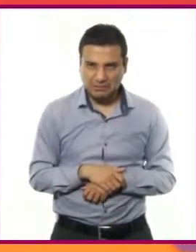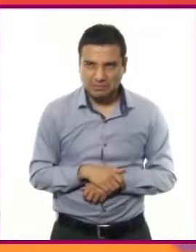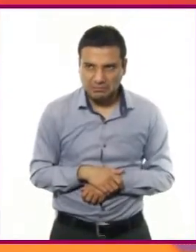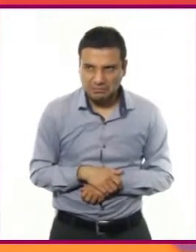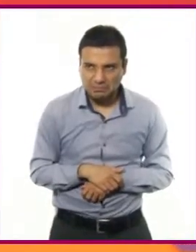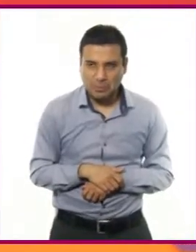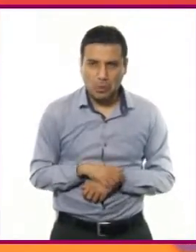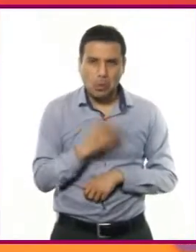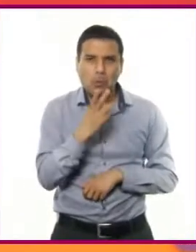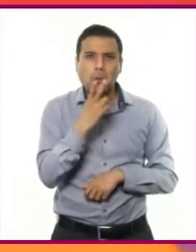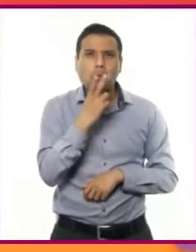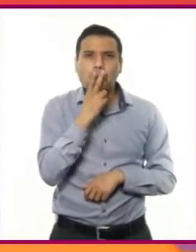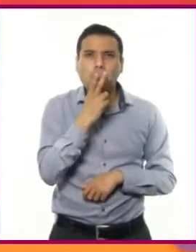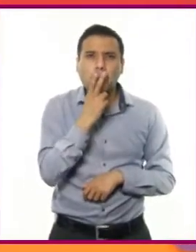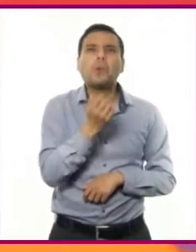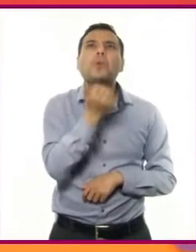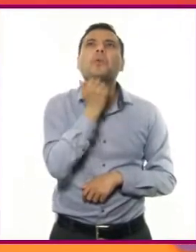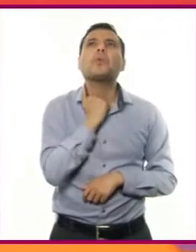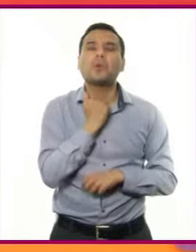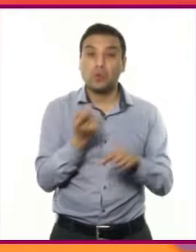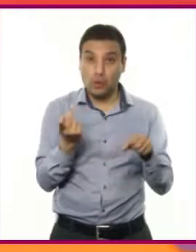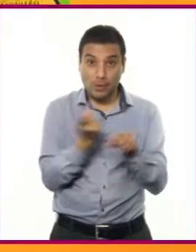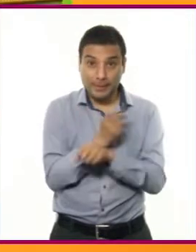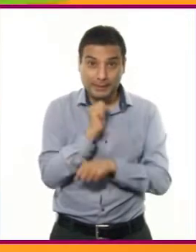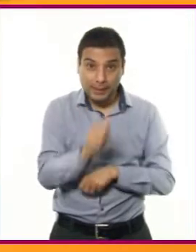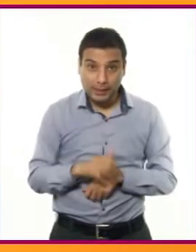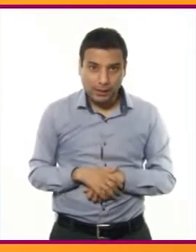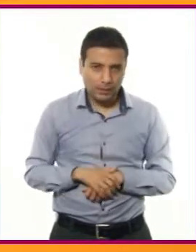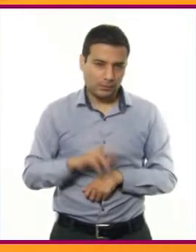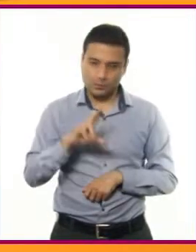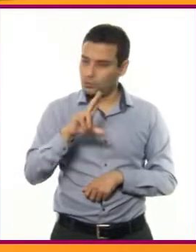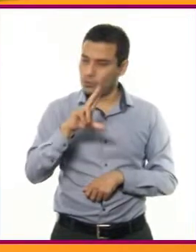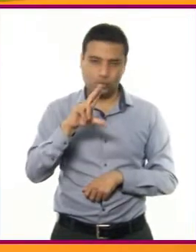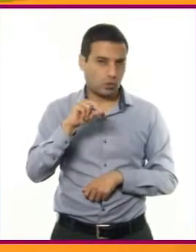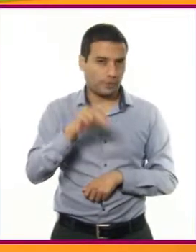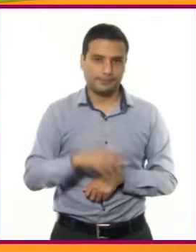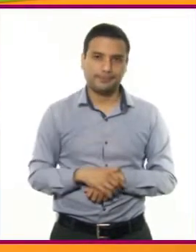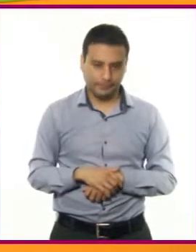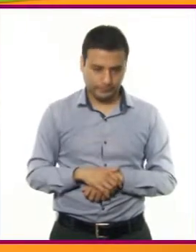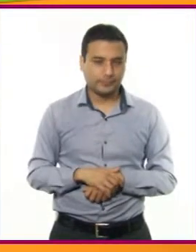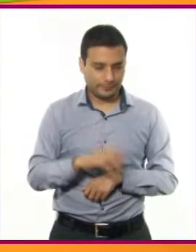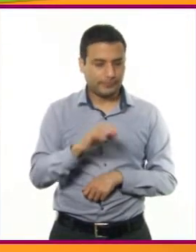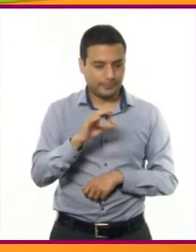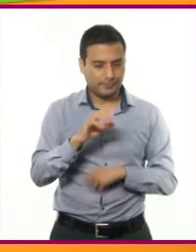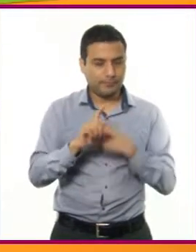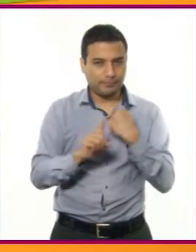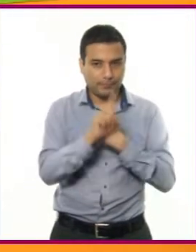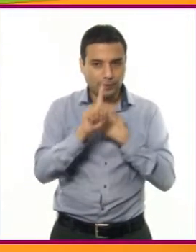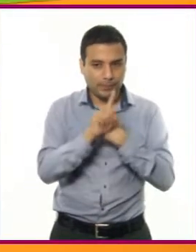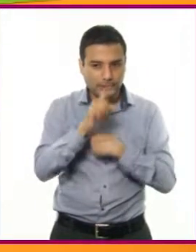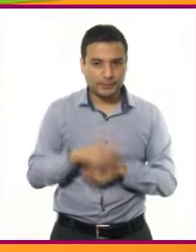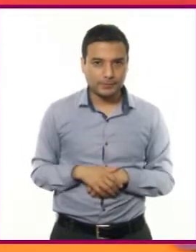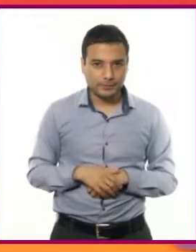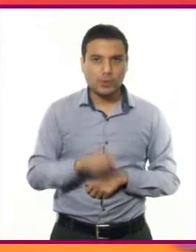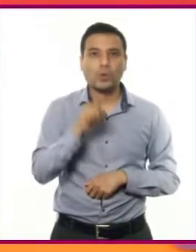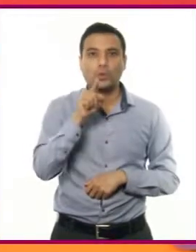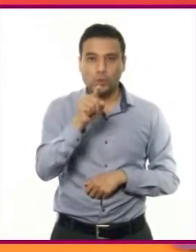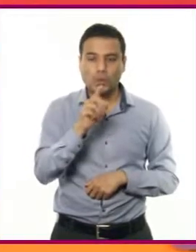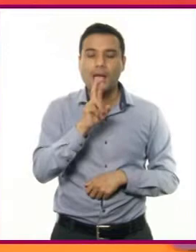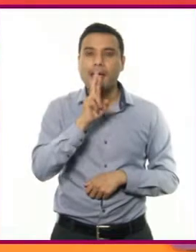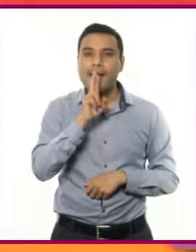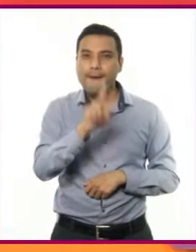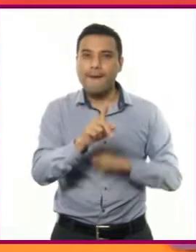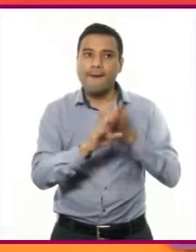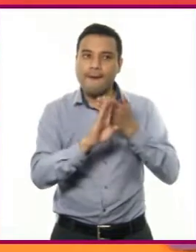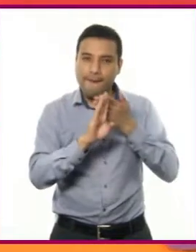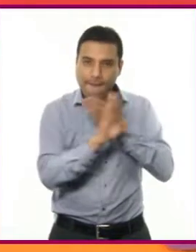sea perjudicial para la salud. Al contrario, por ello, lo recomendable es evitarlos y abstenerse de